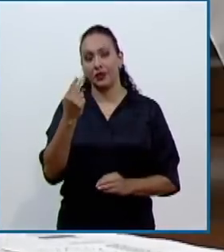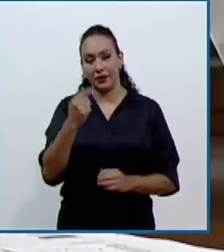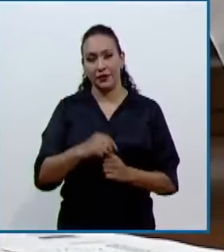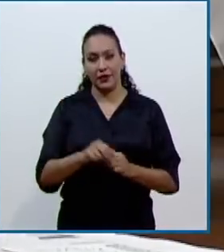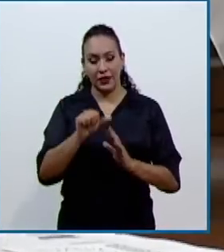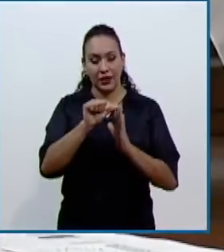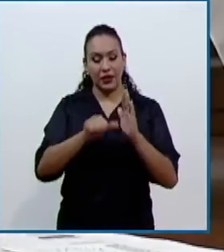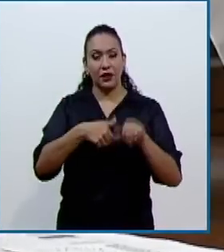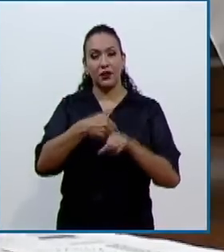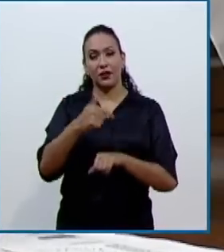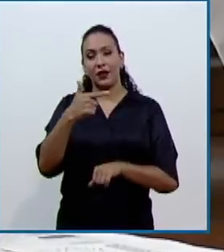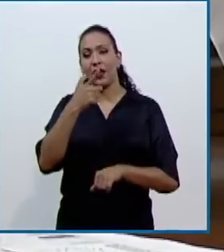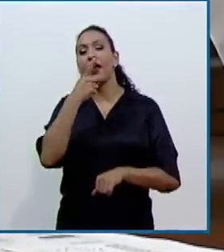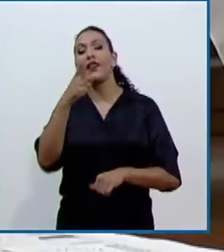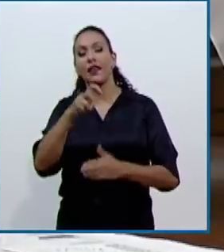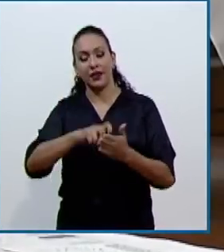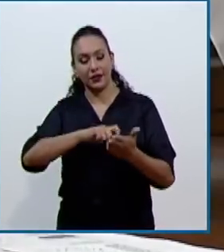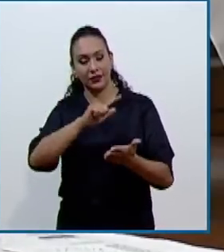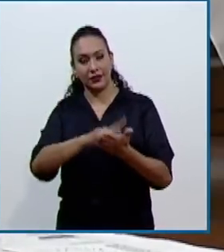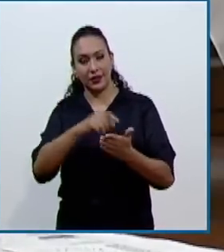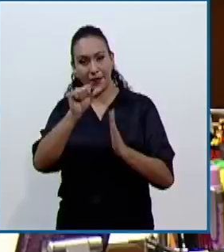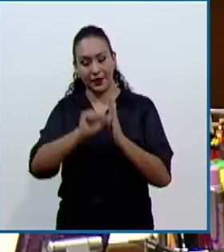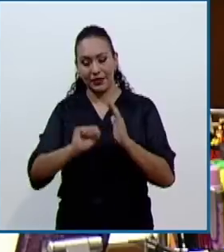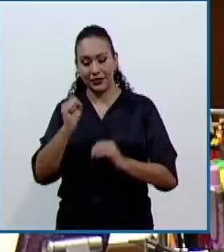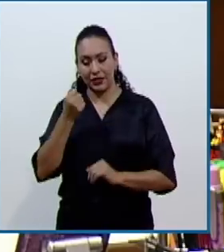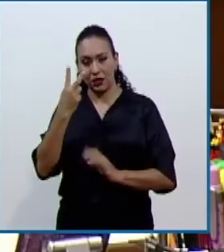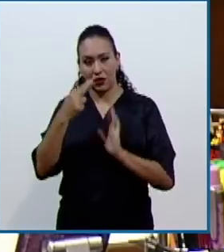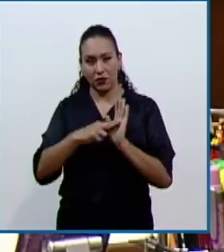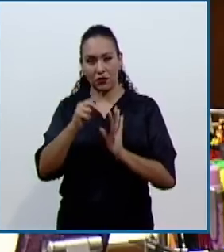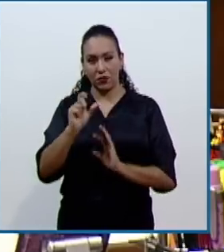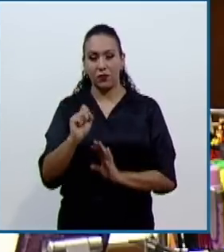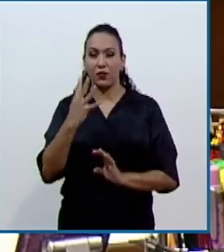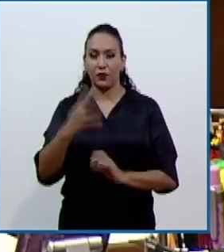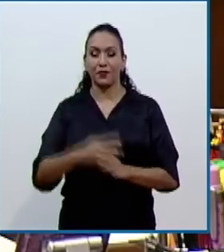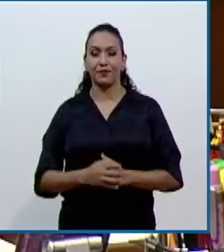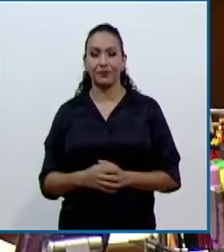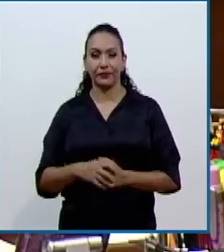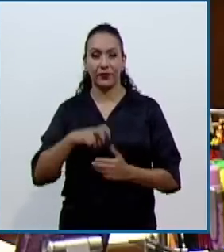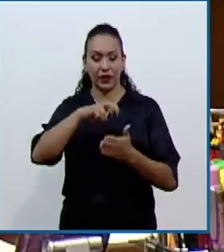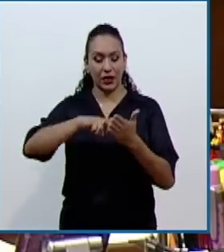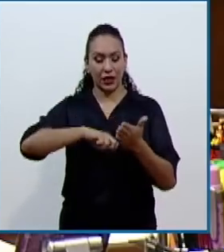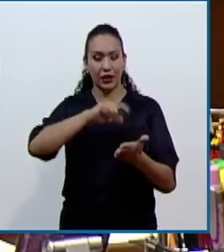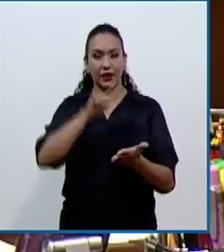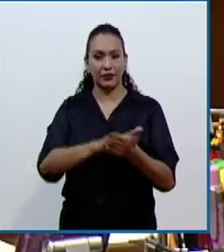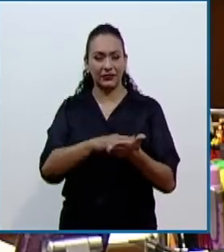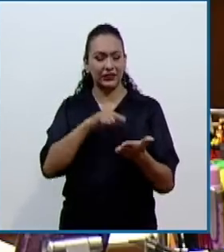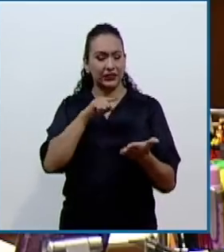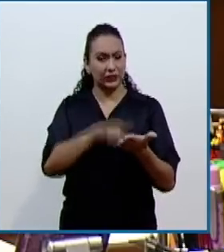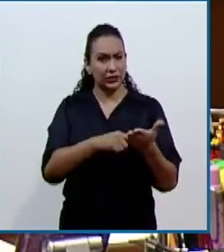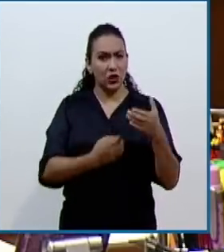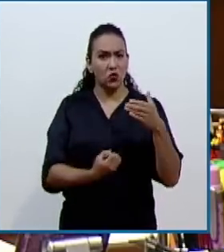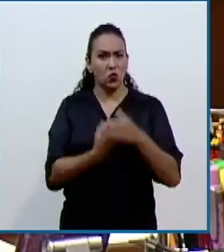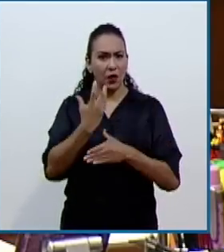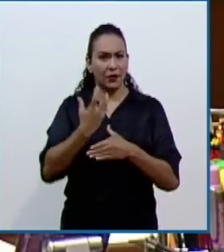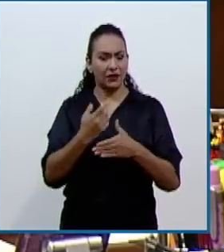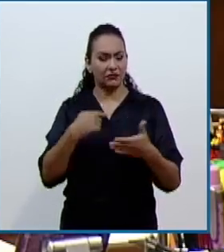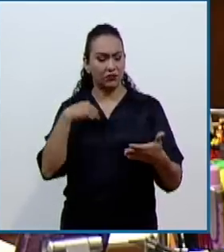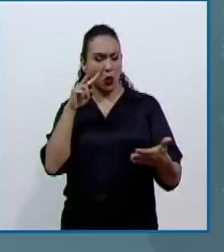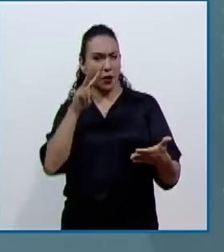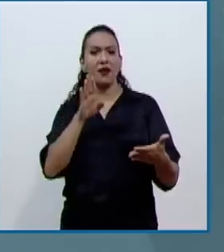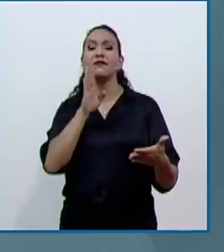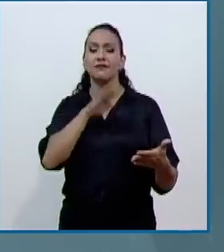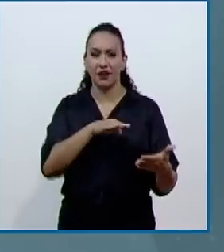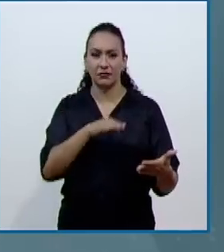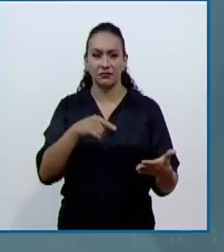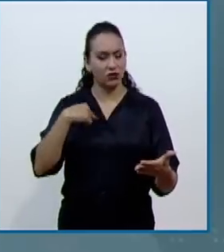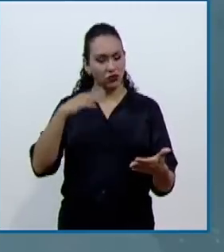Artículo 7º transitorio de la reforma de septiembre de 2024. La reforma impone una disyuntiva que considero impropia: que se